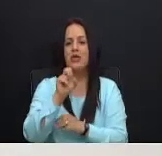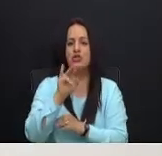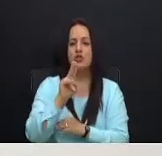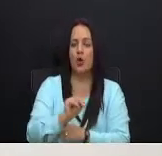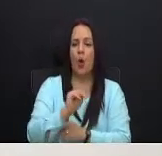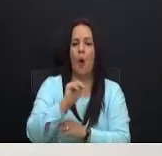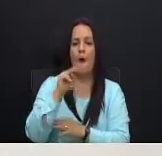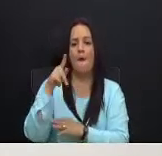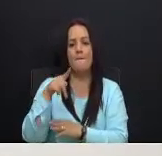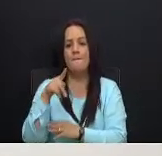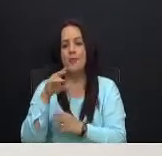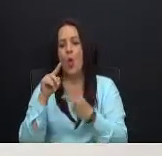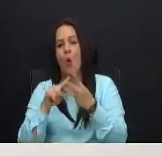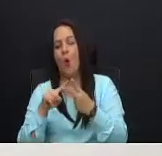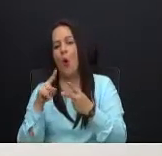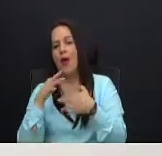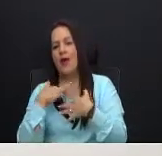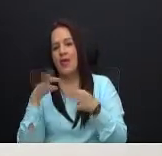gratis?